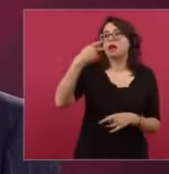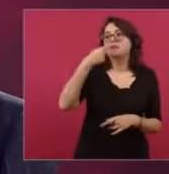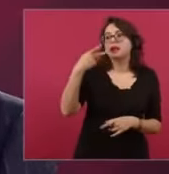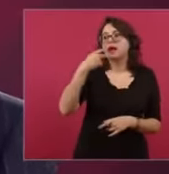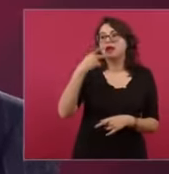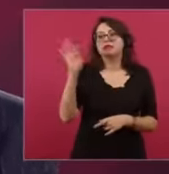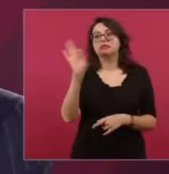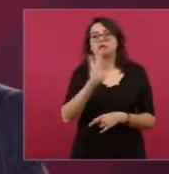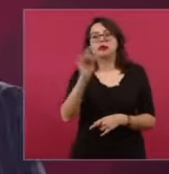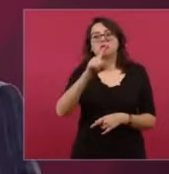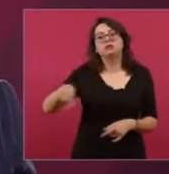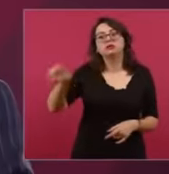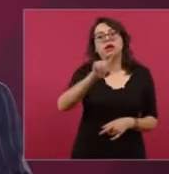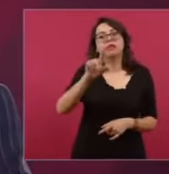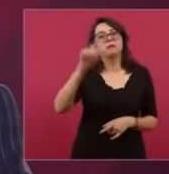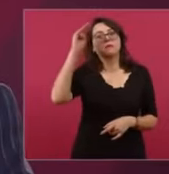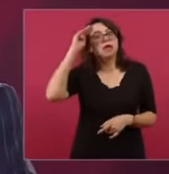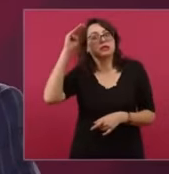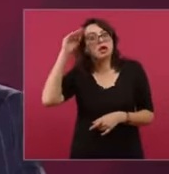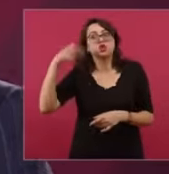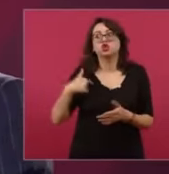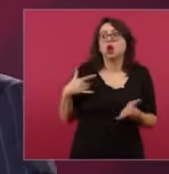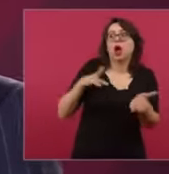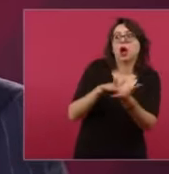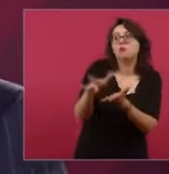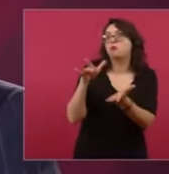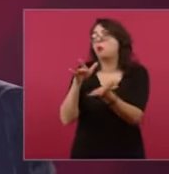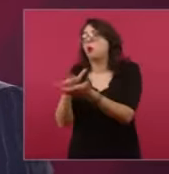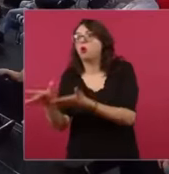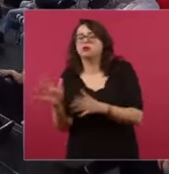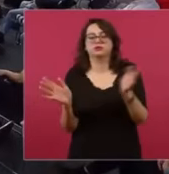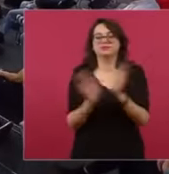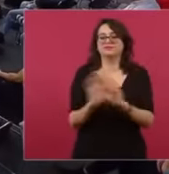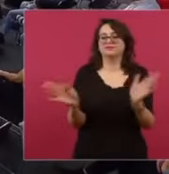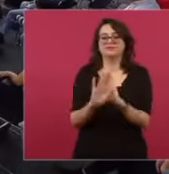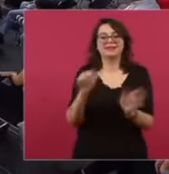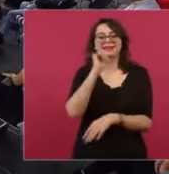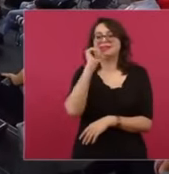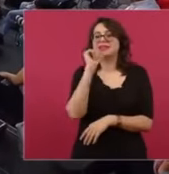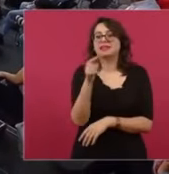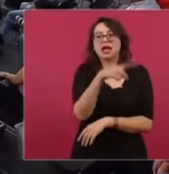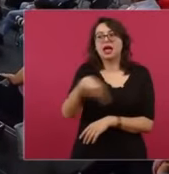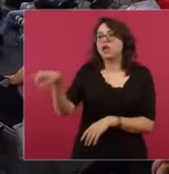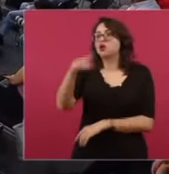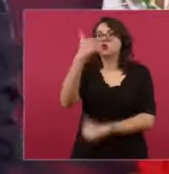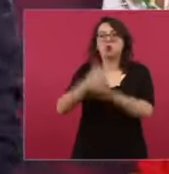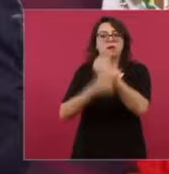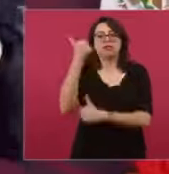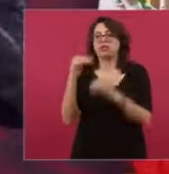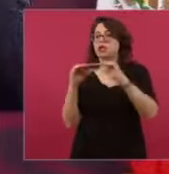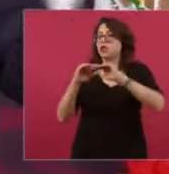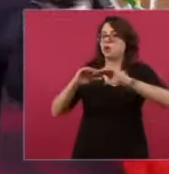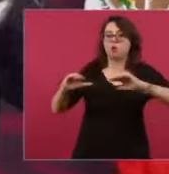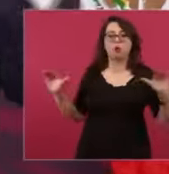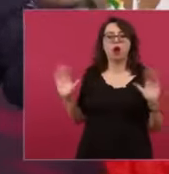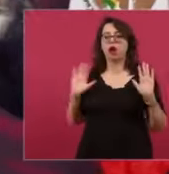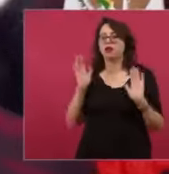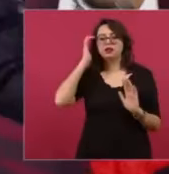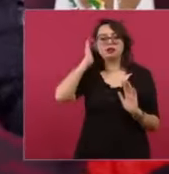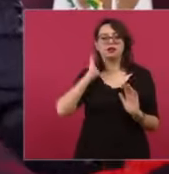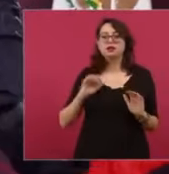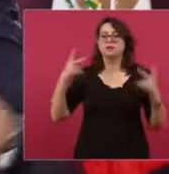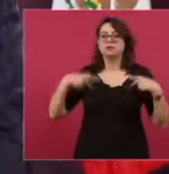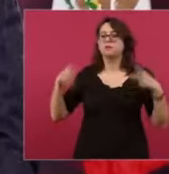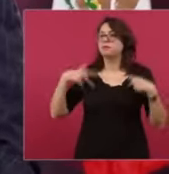estoy ayudando, destapando, no. Van en igualdad de circunstancias a que la gente